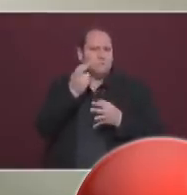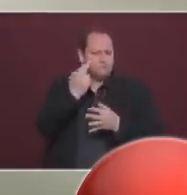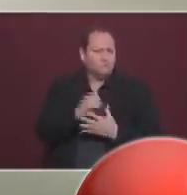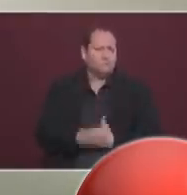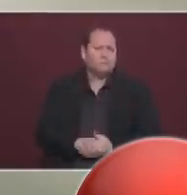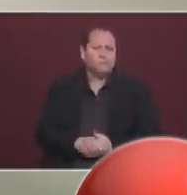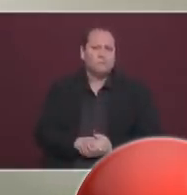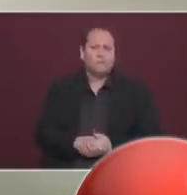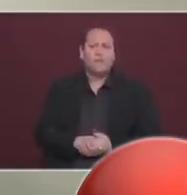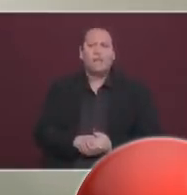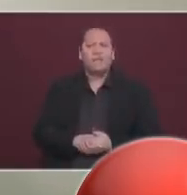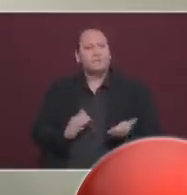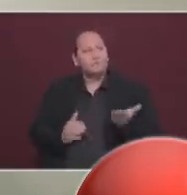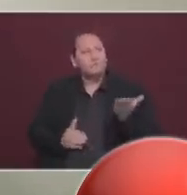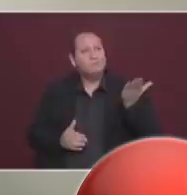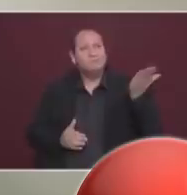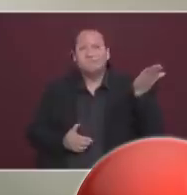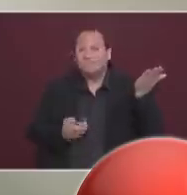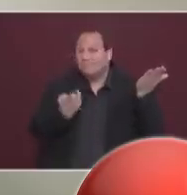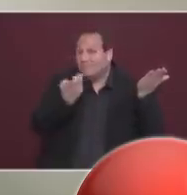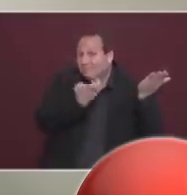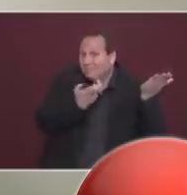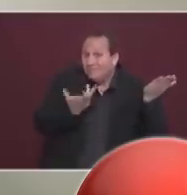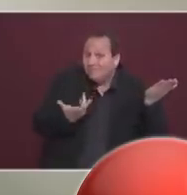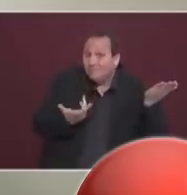Ese es el planteamiento.